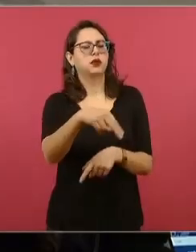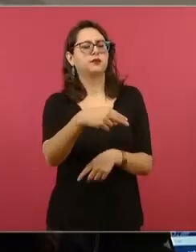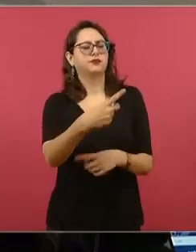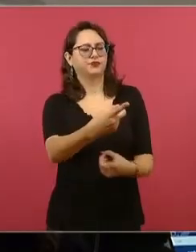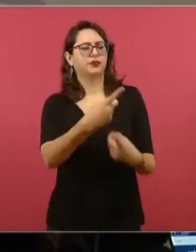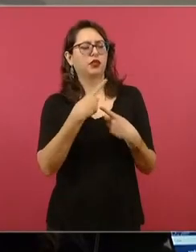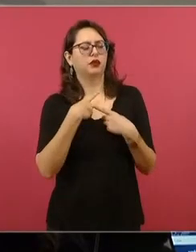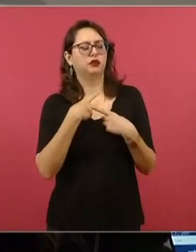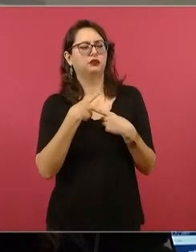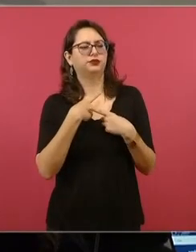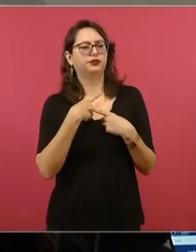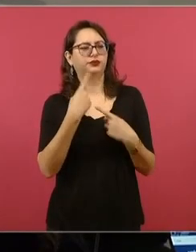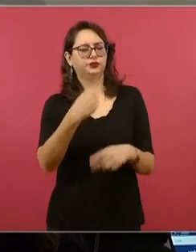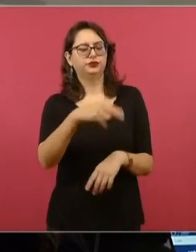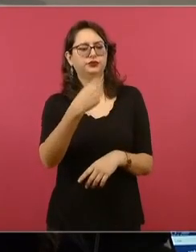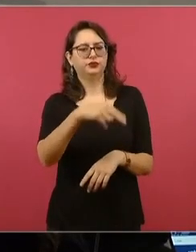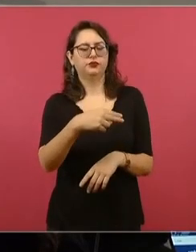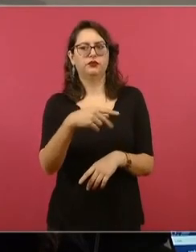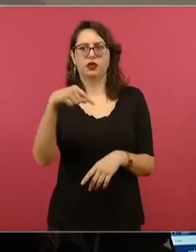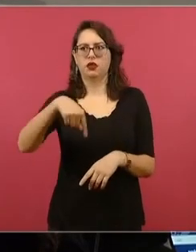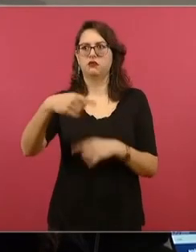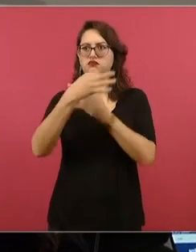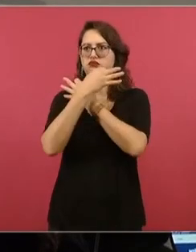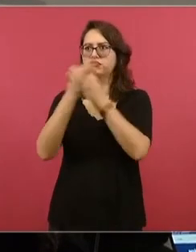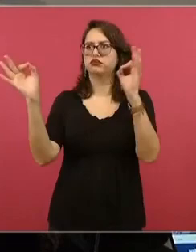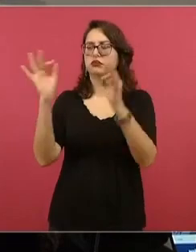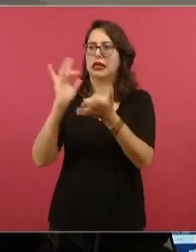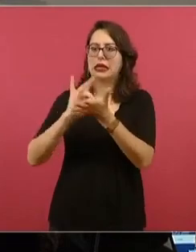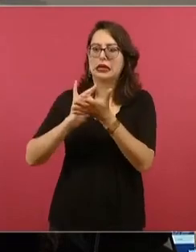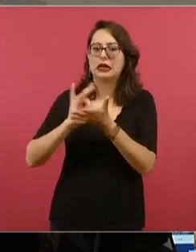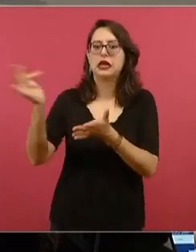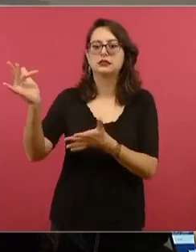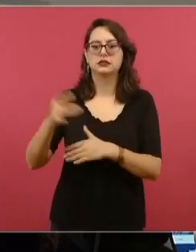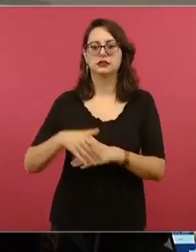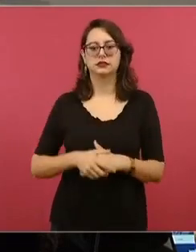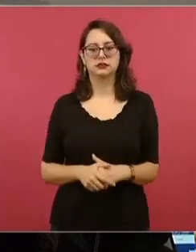para que les demos créditos,